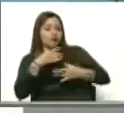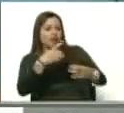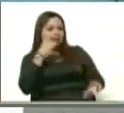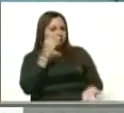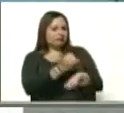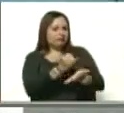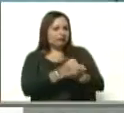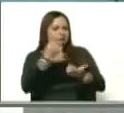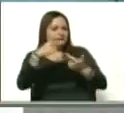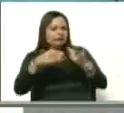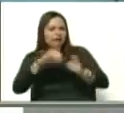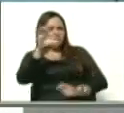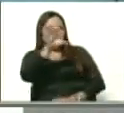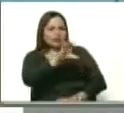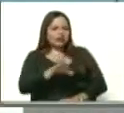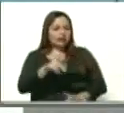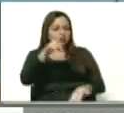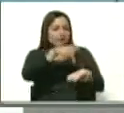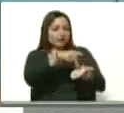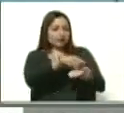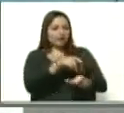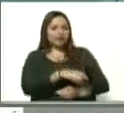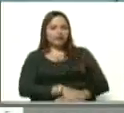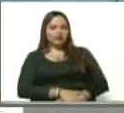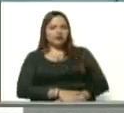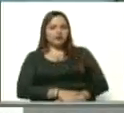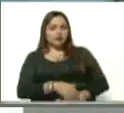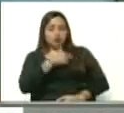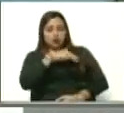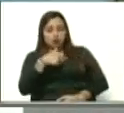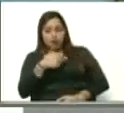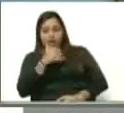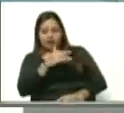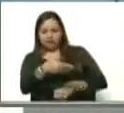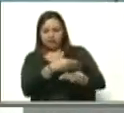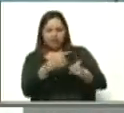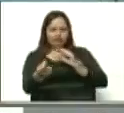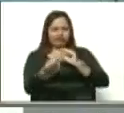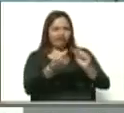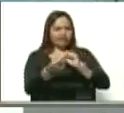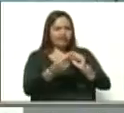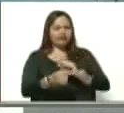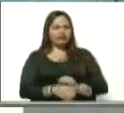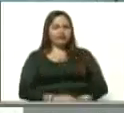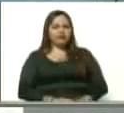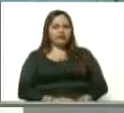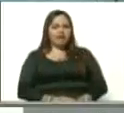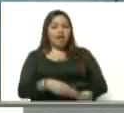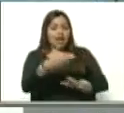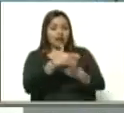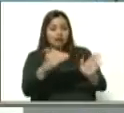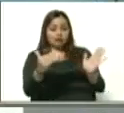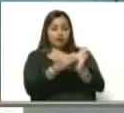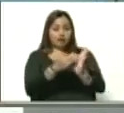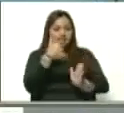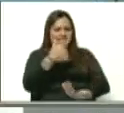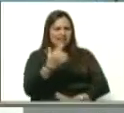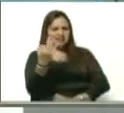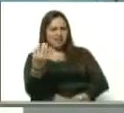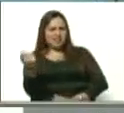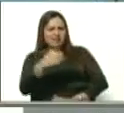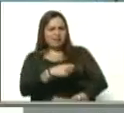cantidad de países que están participando. Nosotros tuvimos, les comentaba a ustedes antes de irnos, antes de entrar en el programa, que hacía como 3 semanas